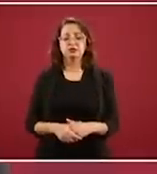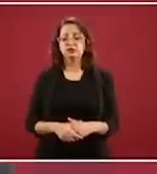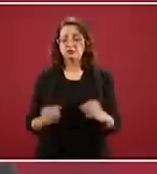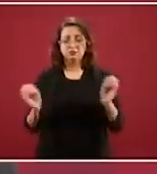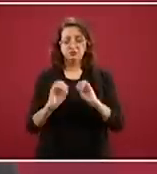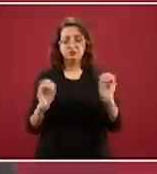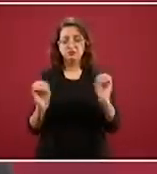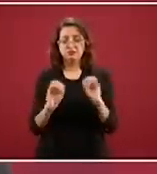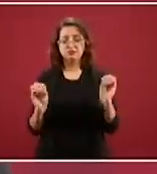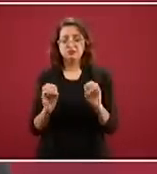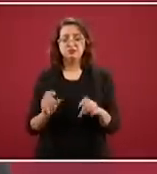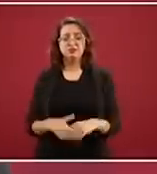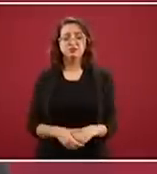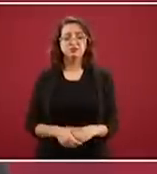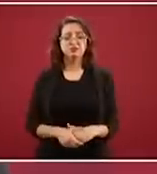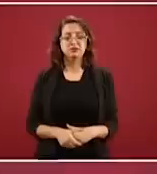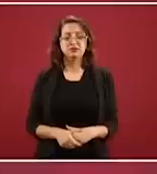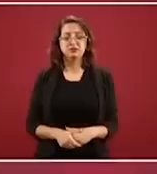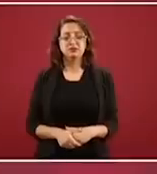no hay.